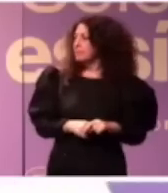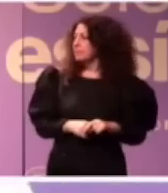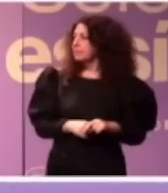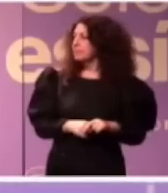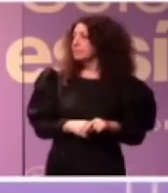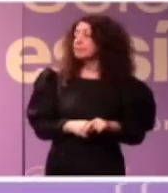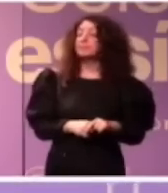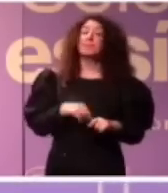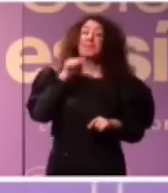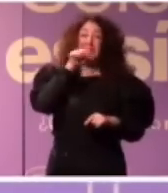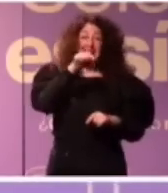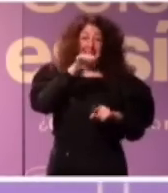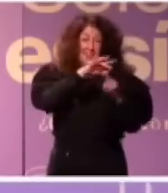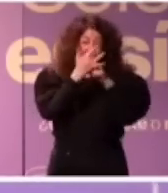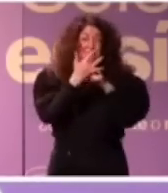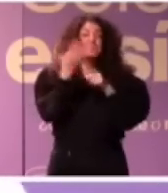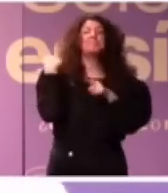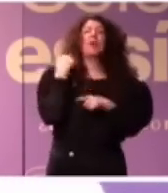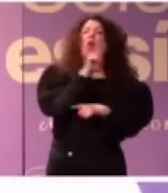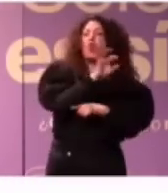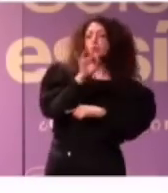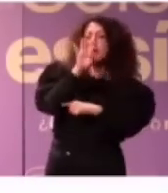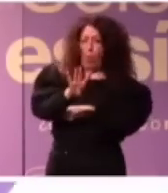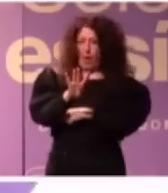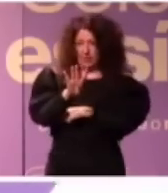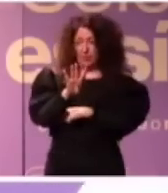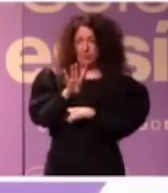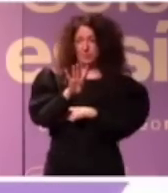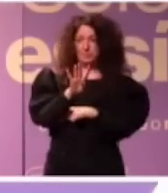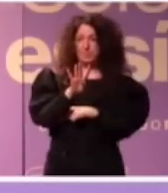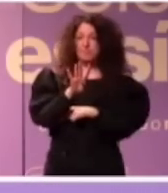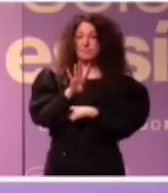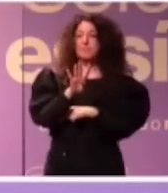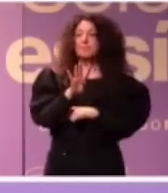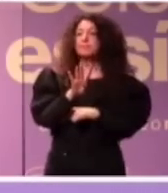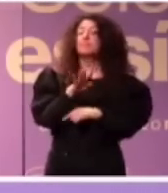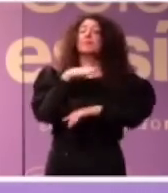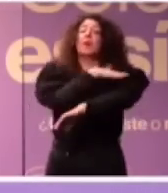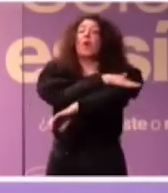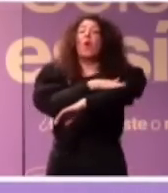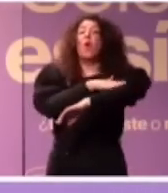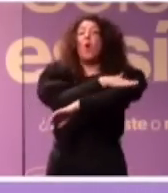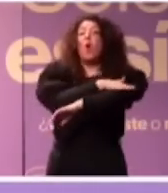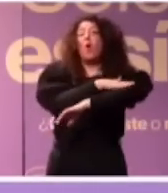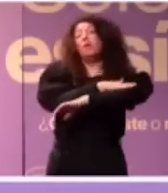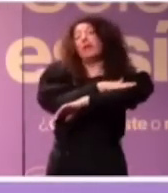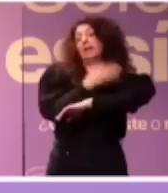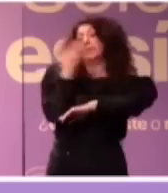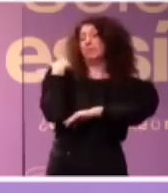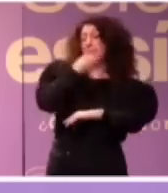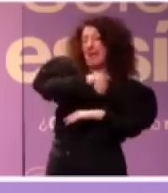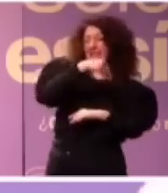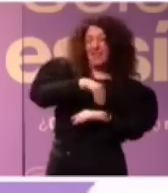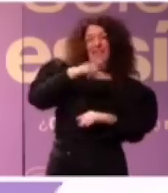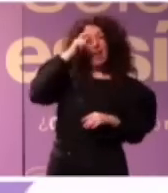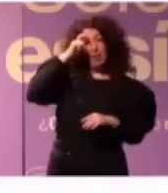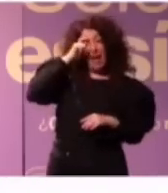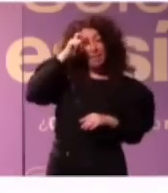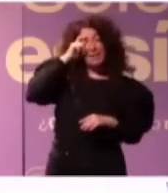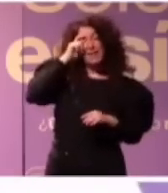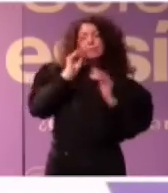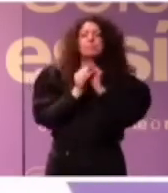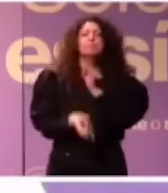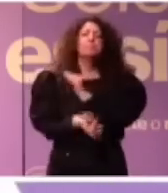Esa reacción ocurrió en el año 2004 y lo que hizo el gobierno del presidente Zapatero fue un plan